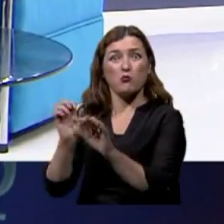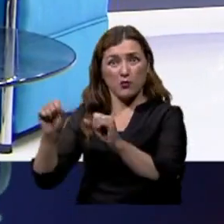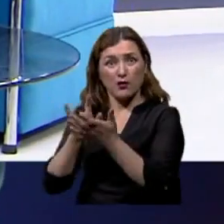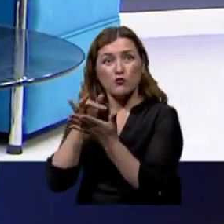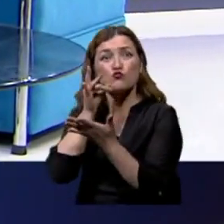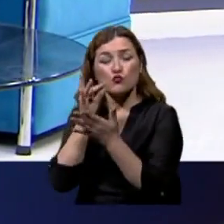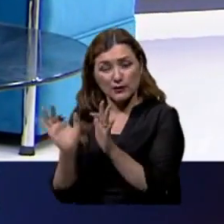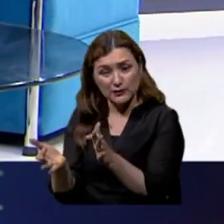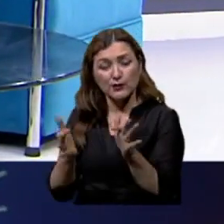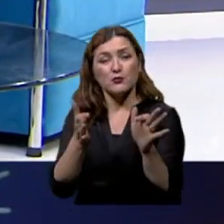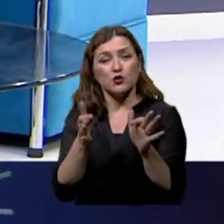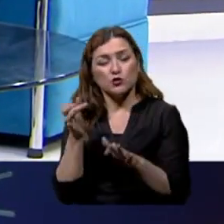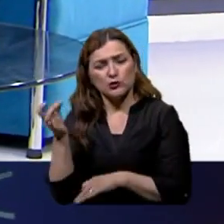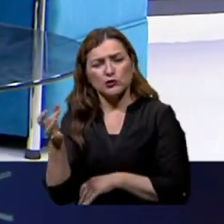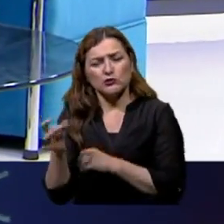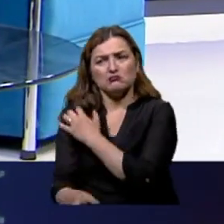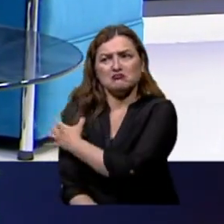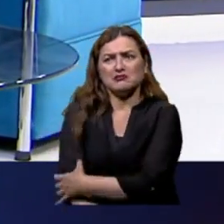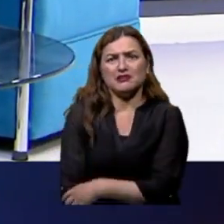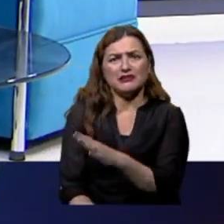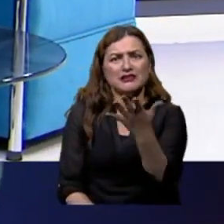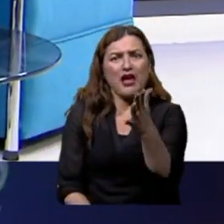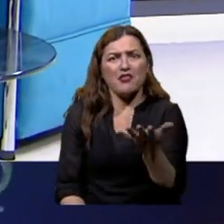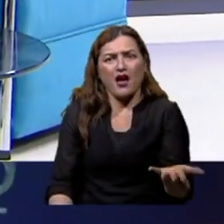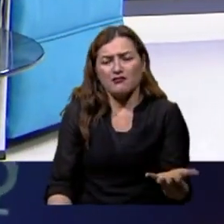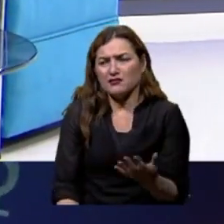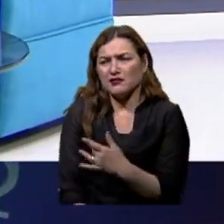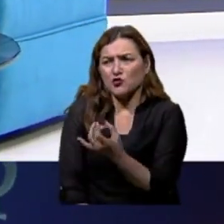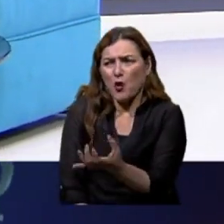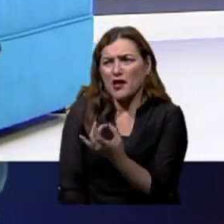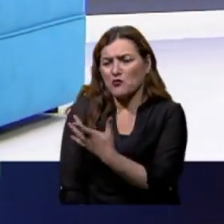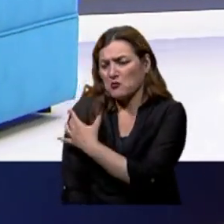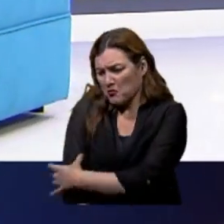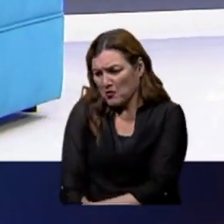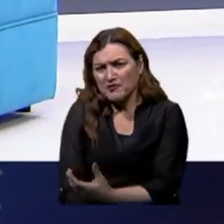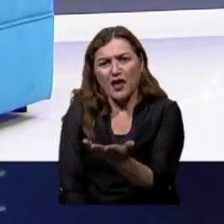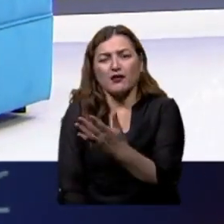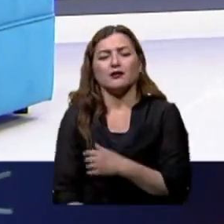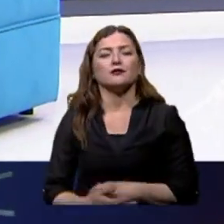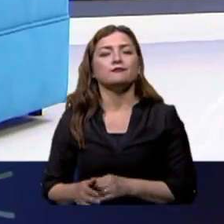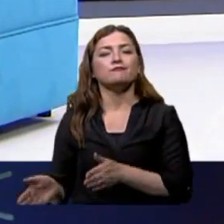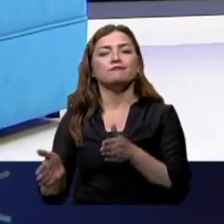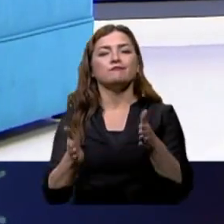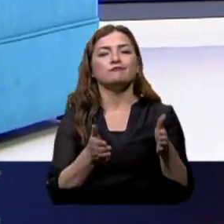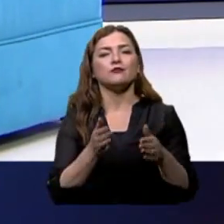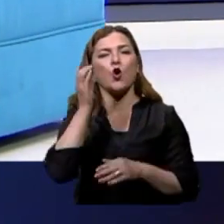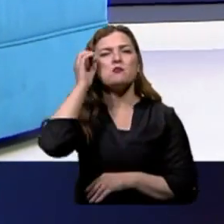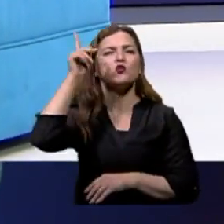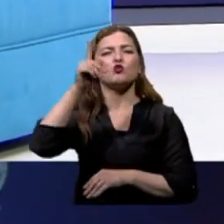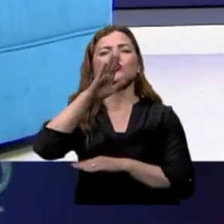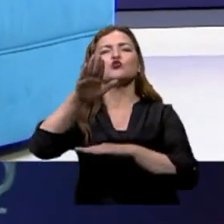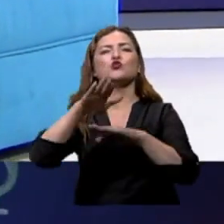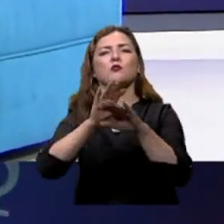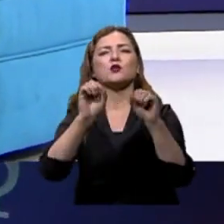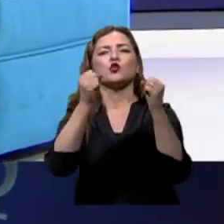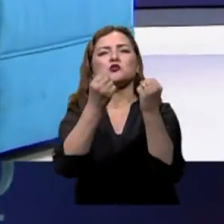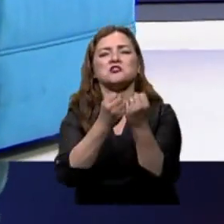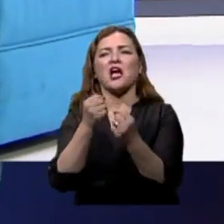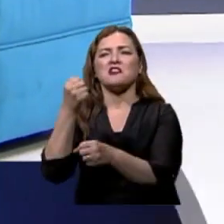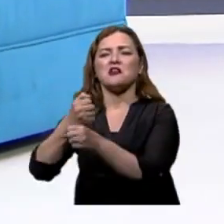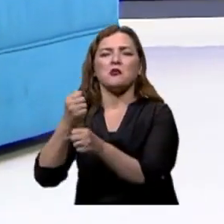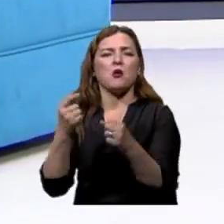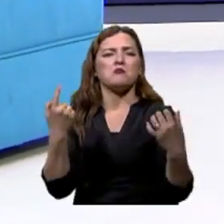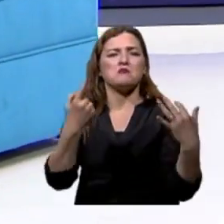secuelas de dolores en miembro fantasma. Ahora, dentro del punto de vista de la reinserción, obviamente, de estas